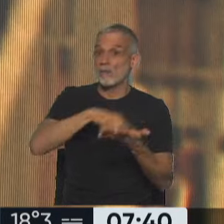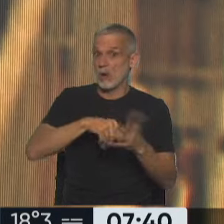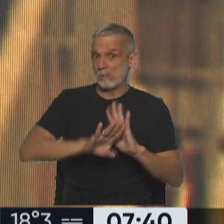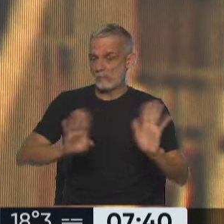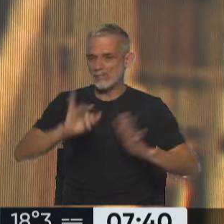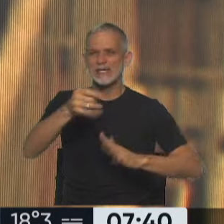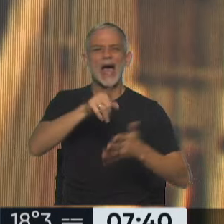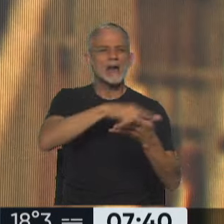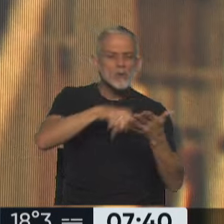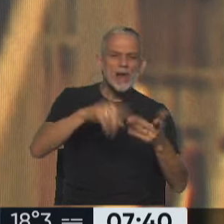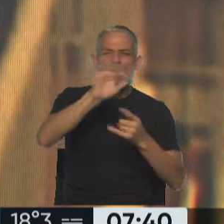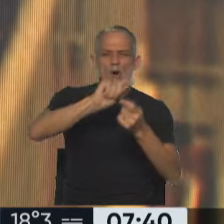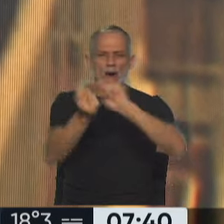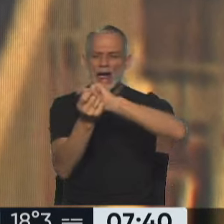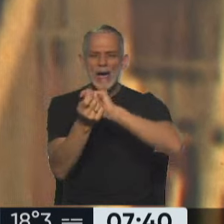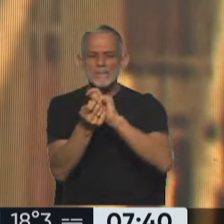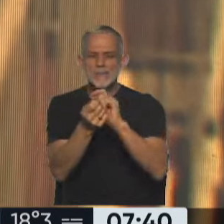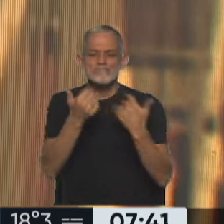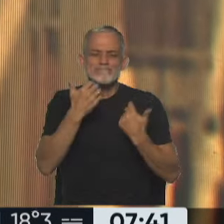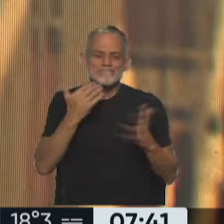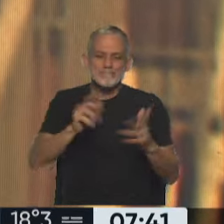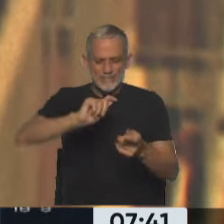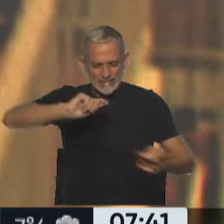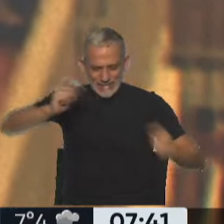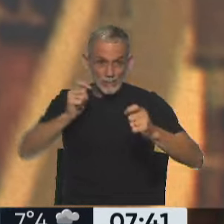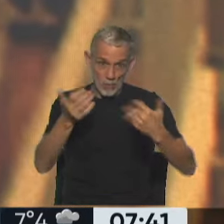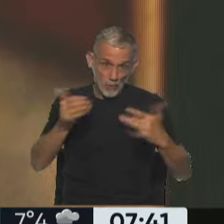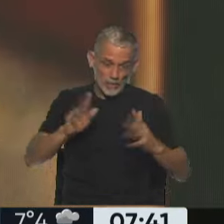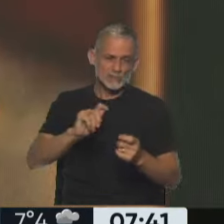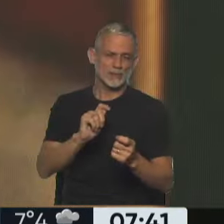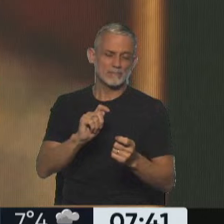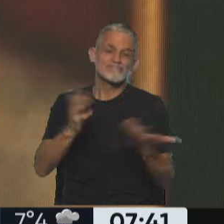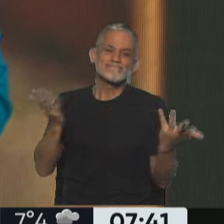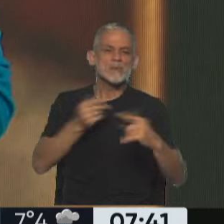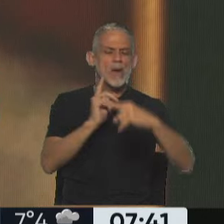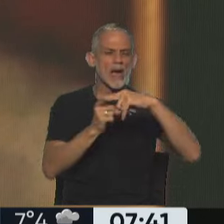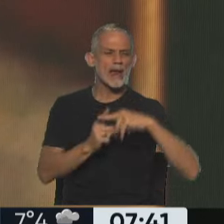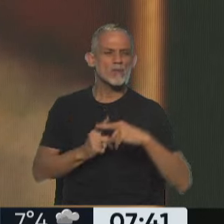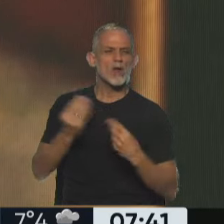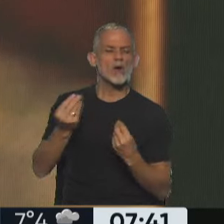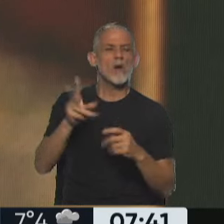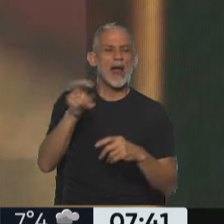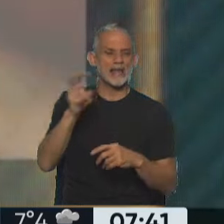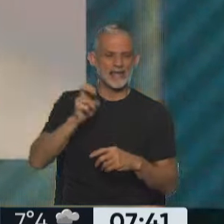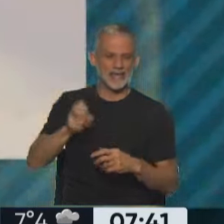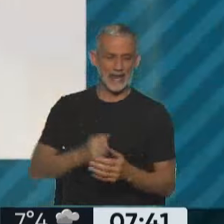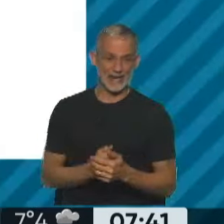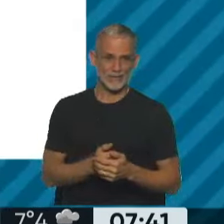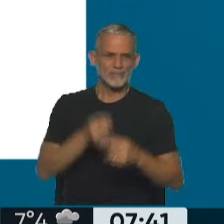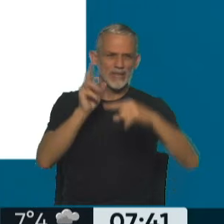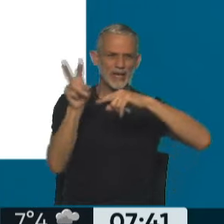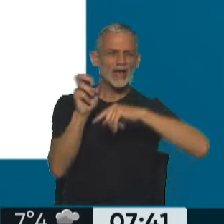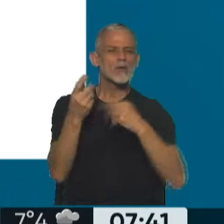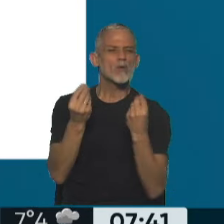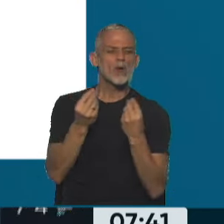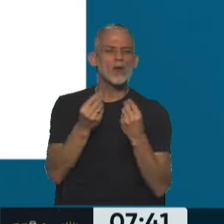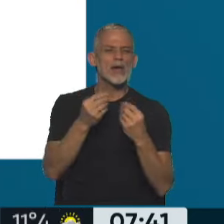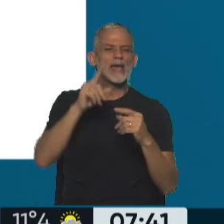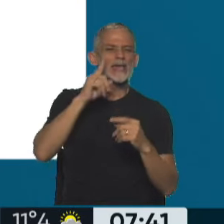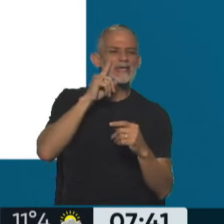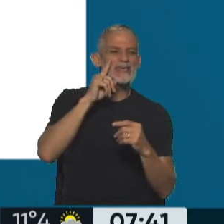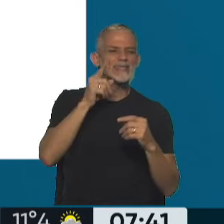la derogación hasta una modificación bastante radical. ¿Cómo se calcula el alquiler? El alquiler lo calculás con el índice de